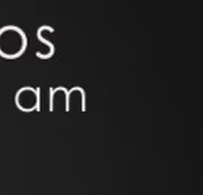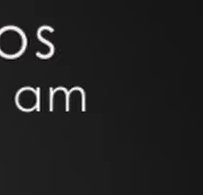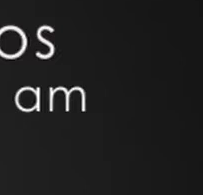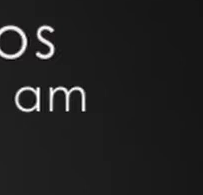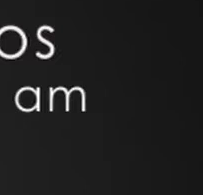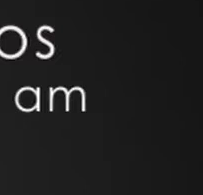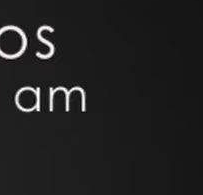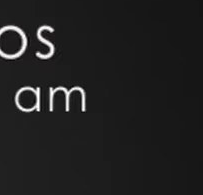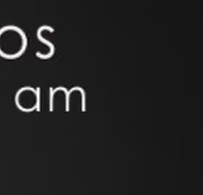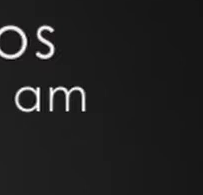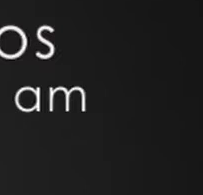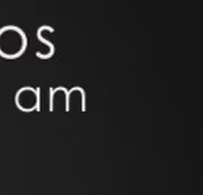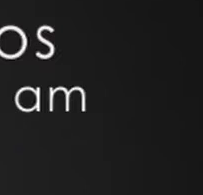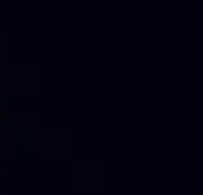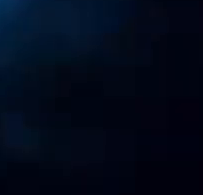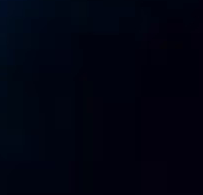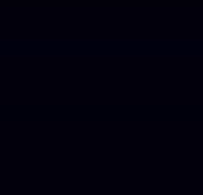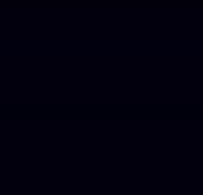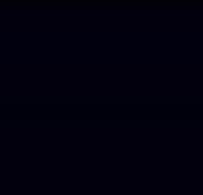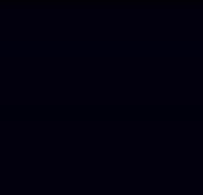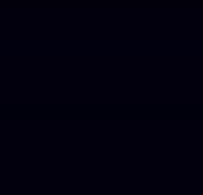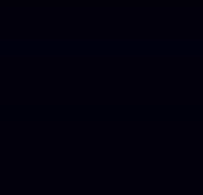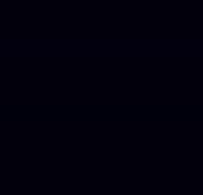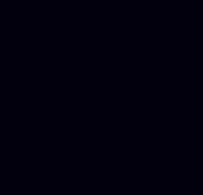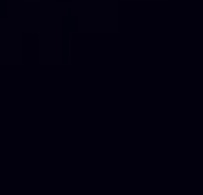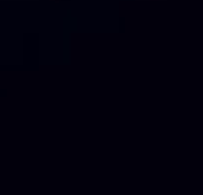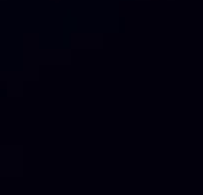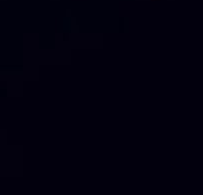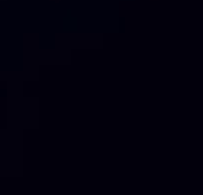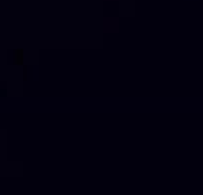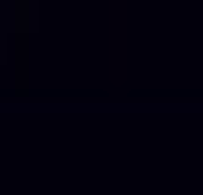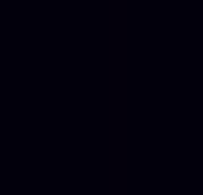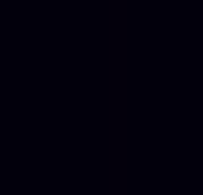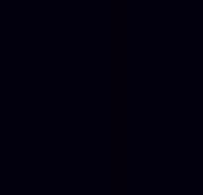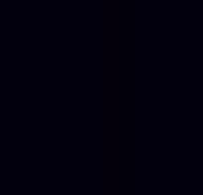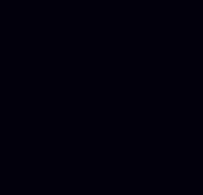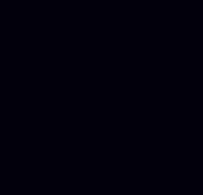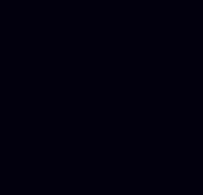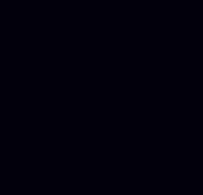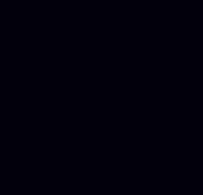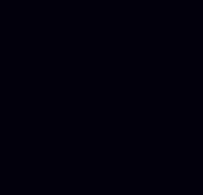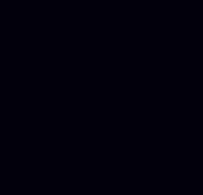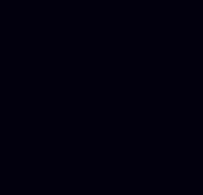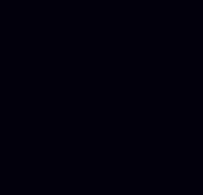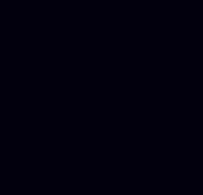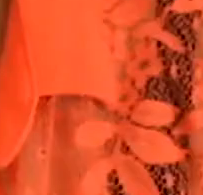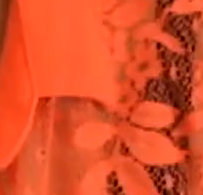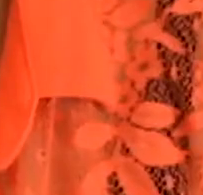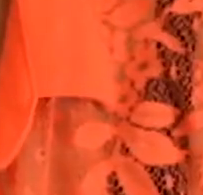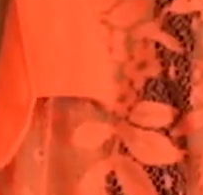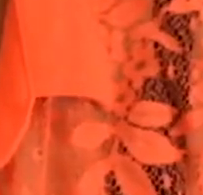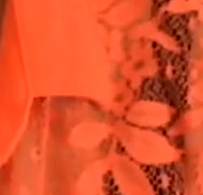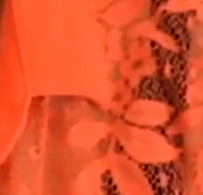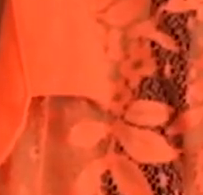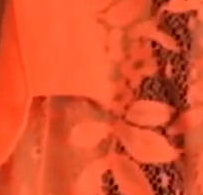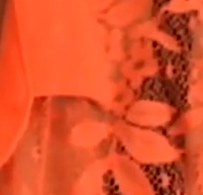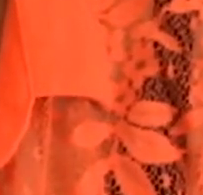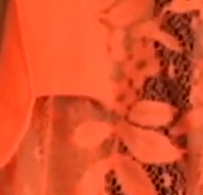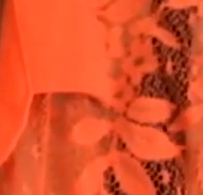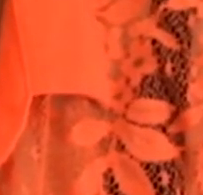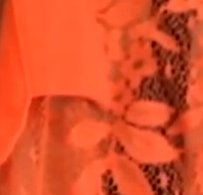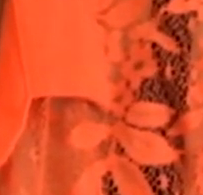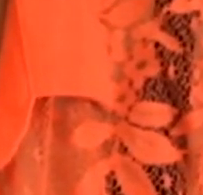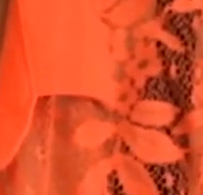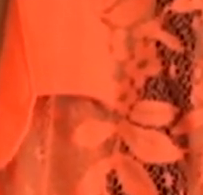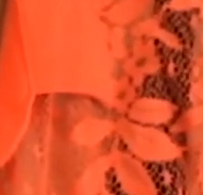y 8 de la mañana. Solo en 13. Costa Rica Televisión. Nunca pensé que